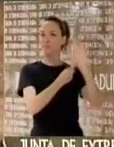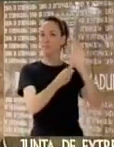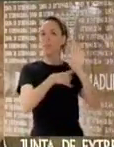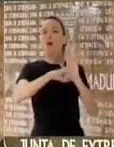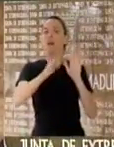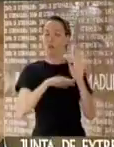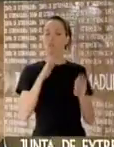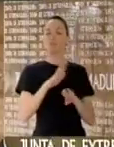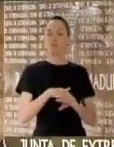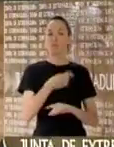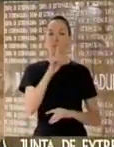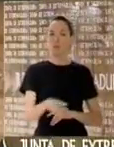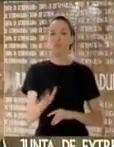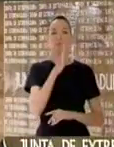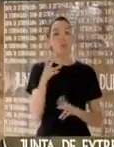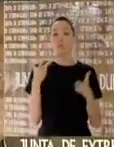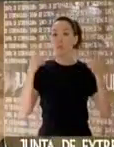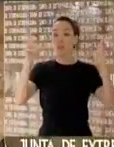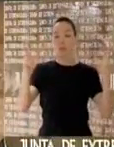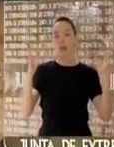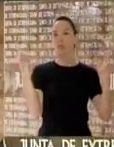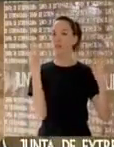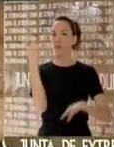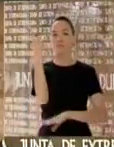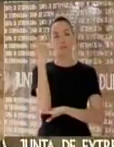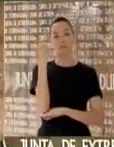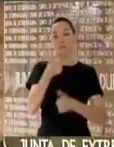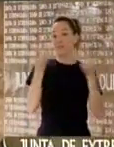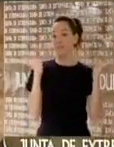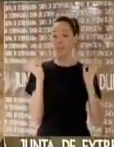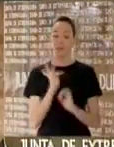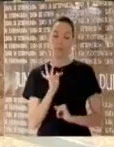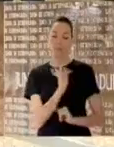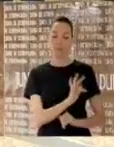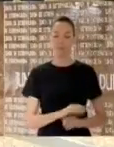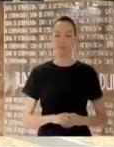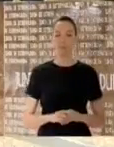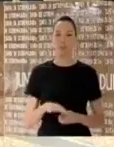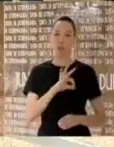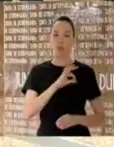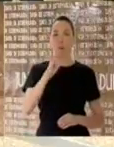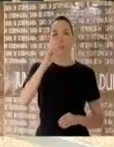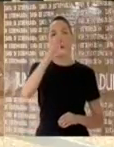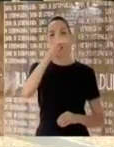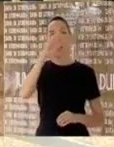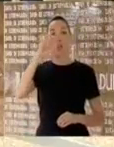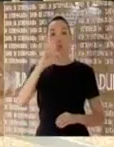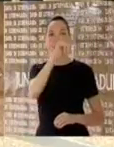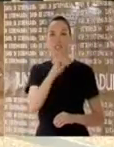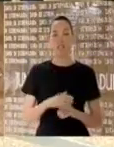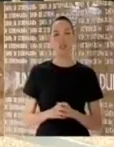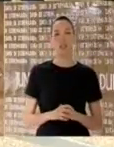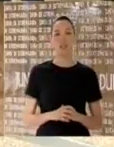definitiva la que en democracia se debe y se puede utilizar. Nada más y cedo la palabra a don Pedro Sánchez. Pues muchas